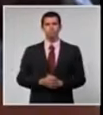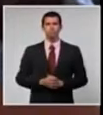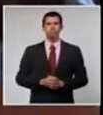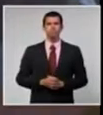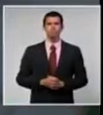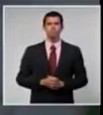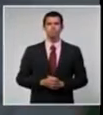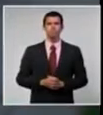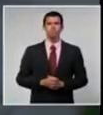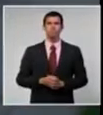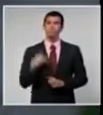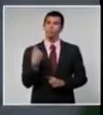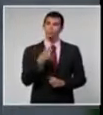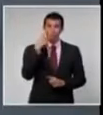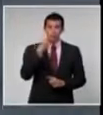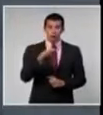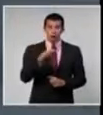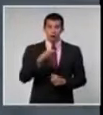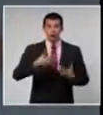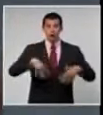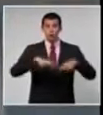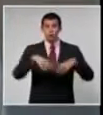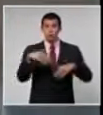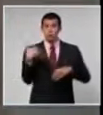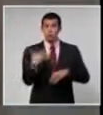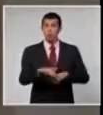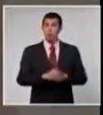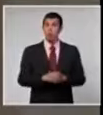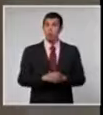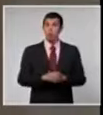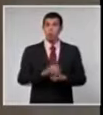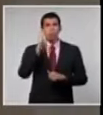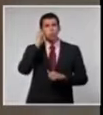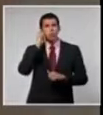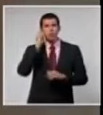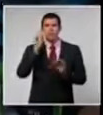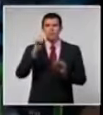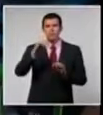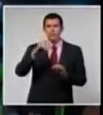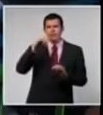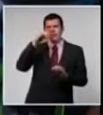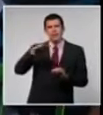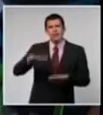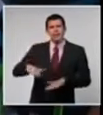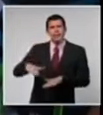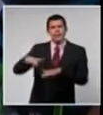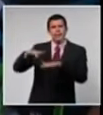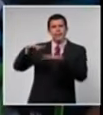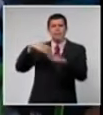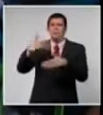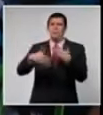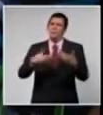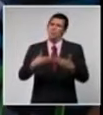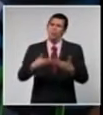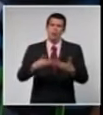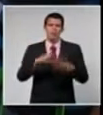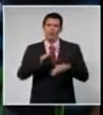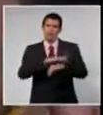joven del municipio serrano de Guisa. Desde pequeña se ha debatido entre la vida y la muerte. Tan temprano como a los 9 años